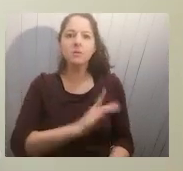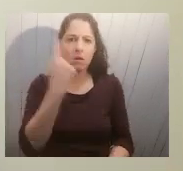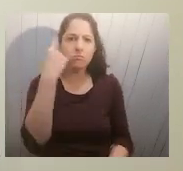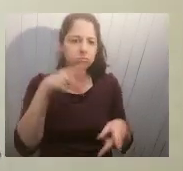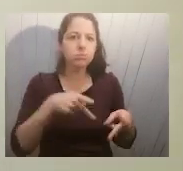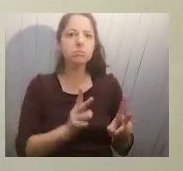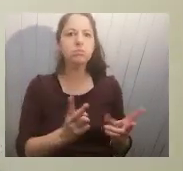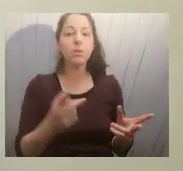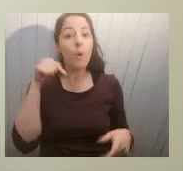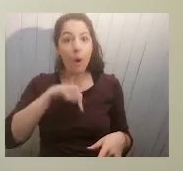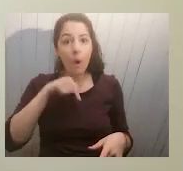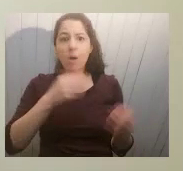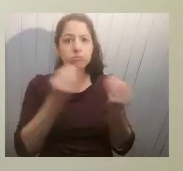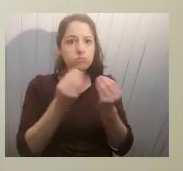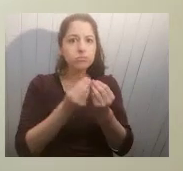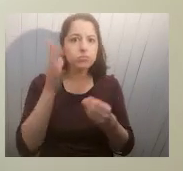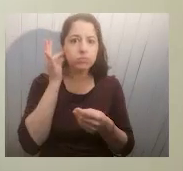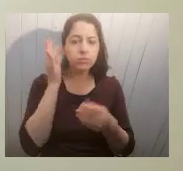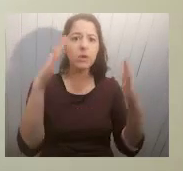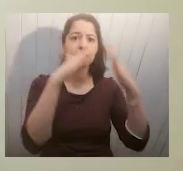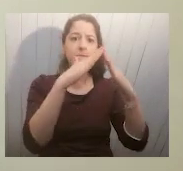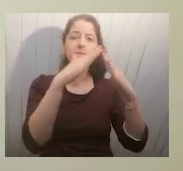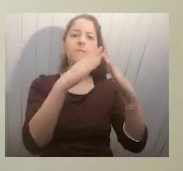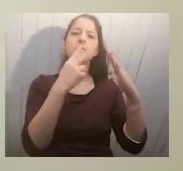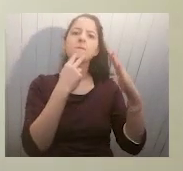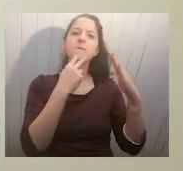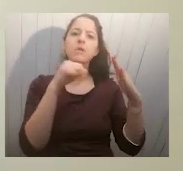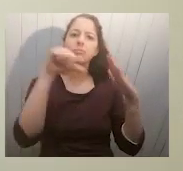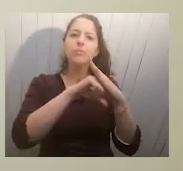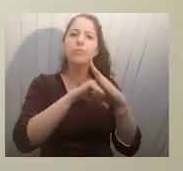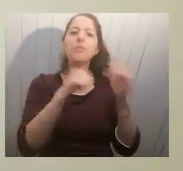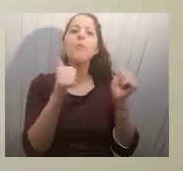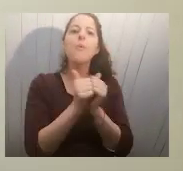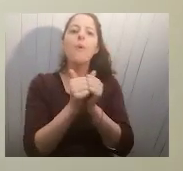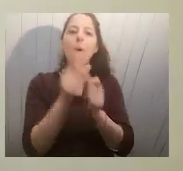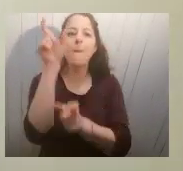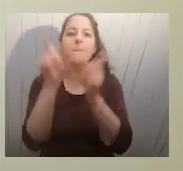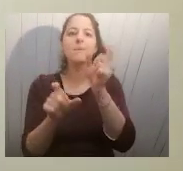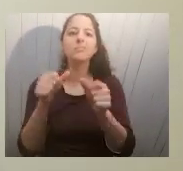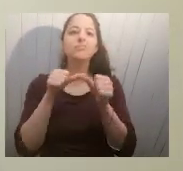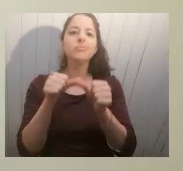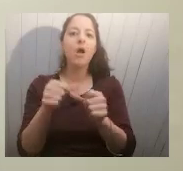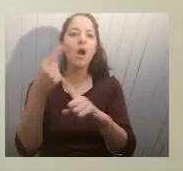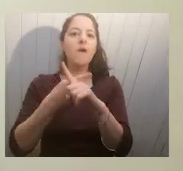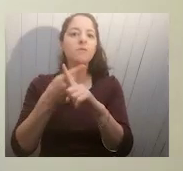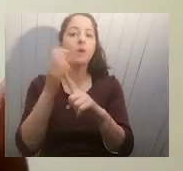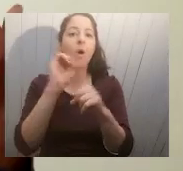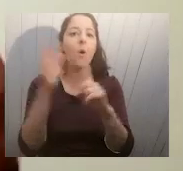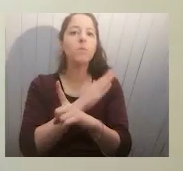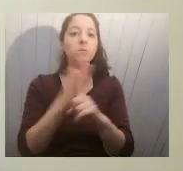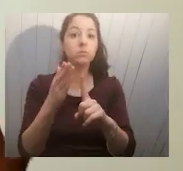derecho. Hoy, muchas y muchos estamos viviendo la cuarentena con nuestros agresores. Y sumado a esto, una